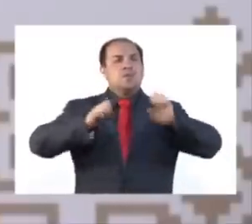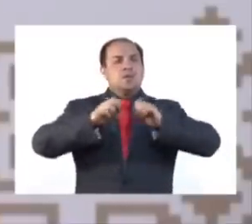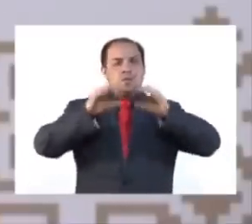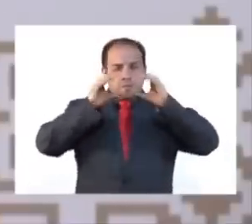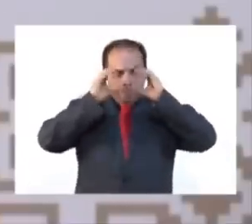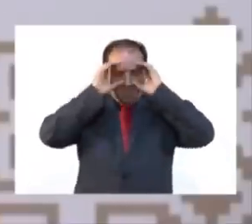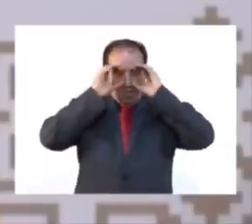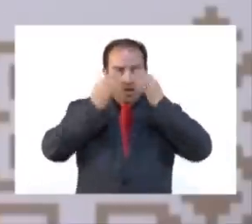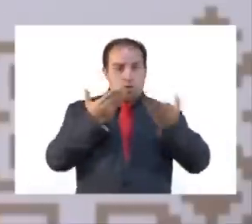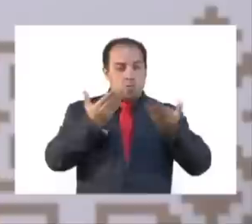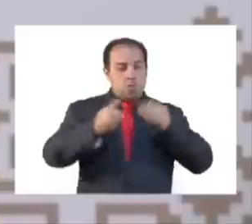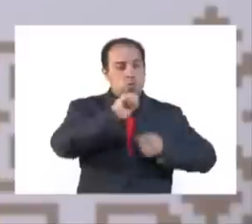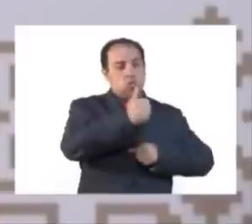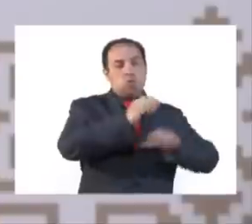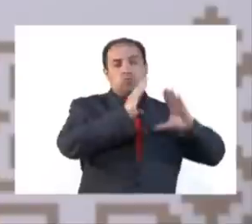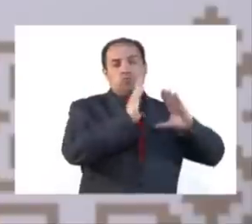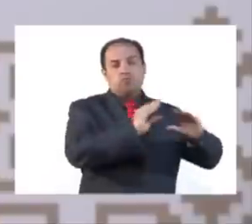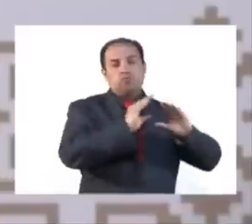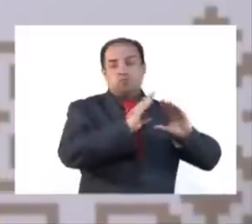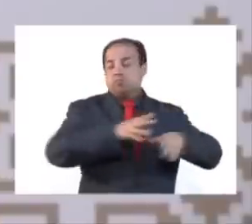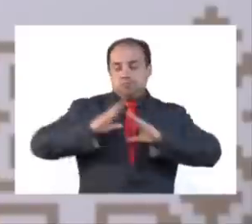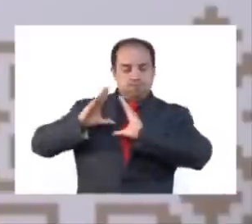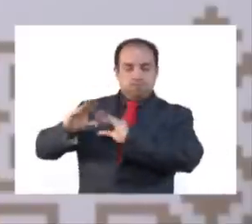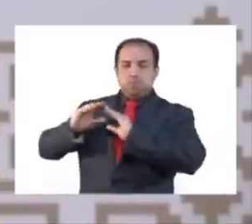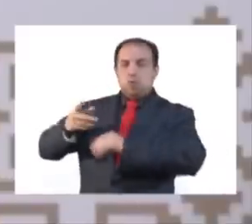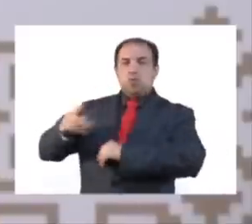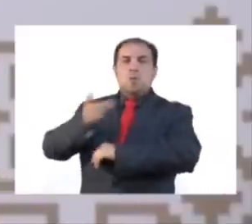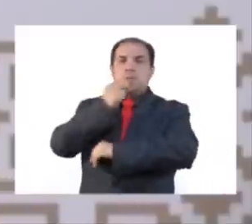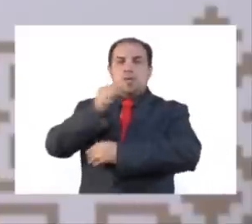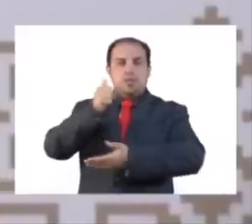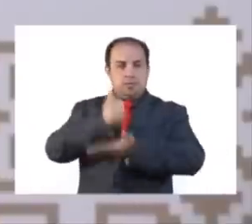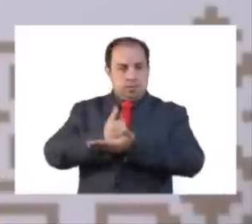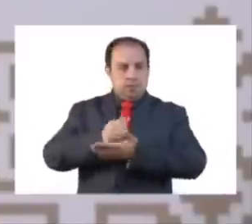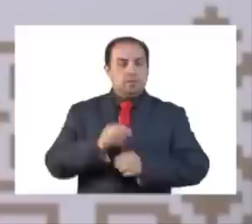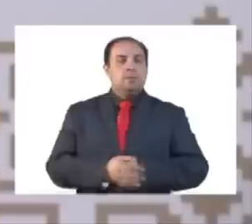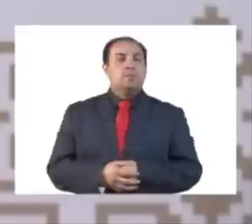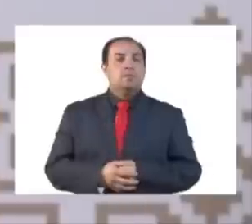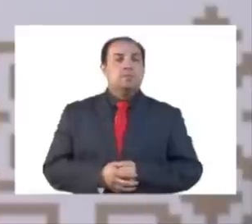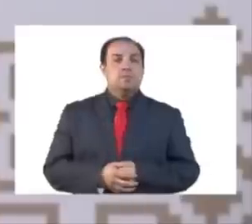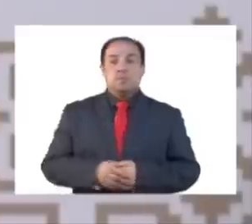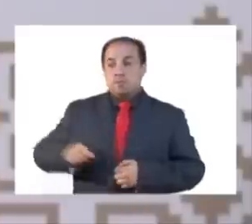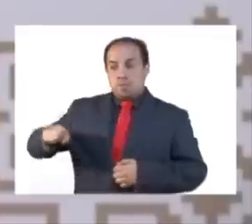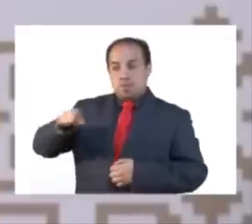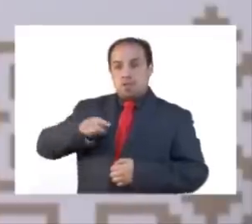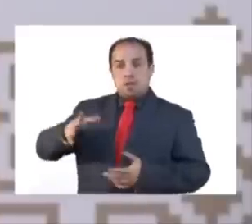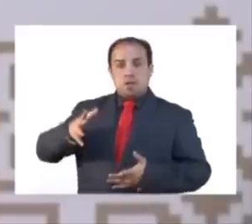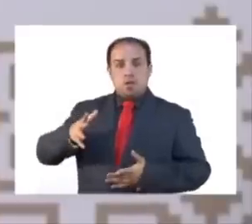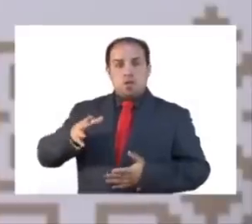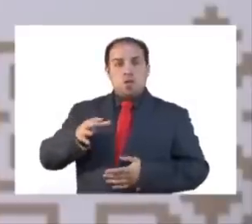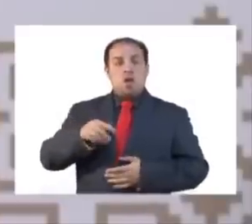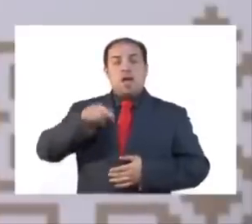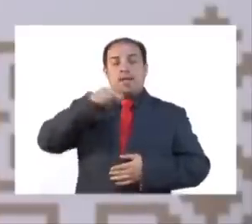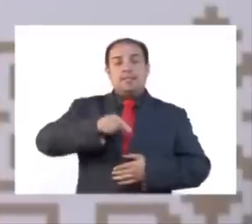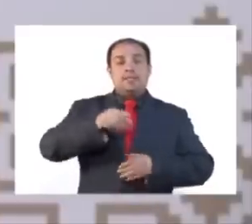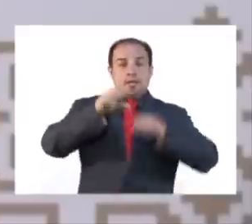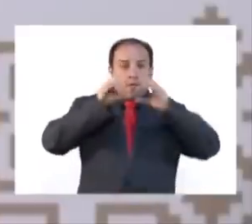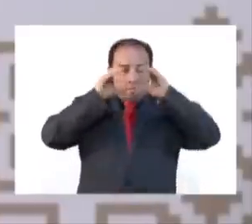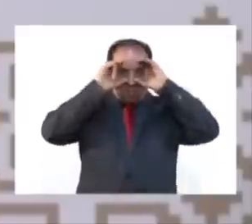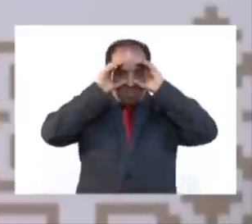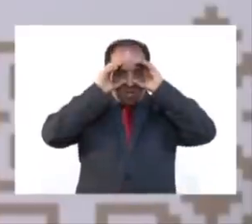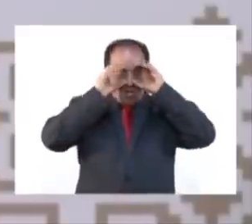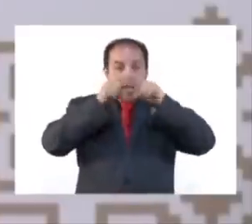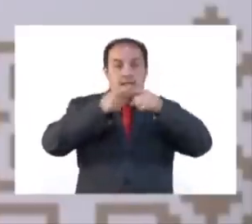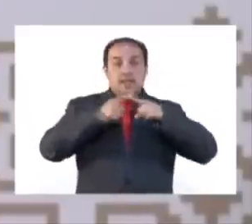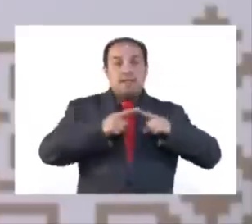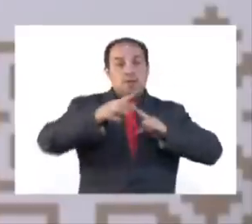otra capacitación y entrenamiento que tiene la policía de la ciudad? Se pueden desarrollar diversos escenarios.